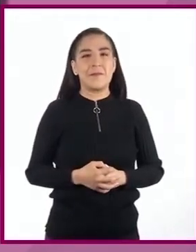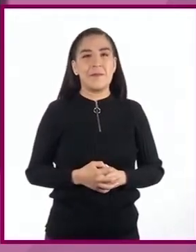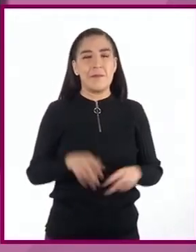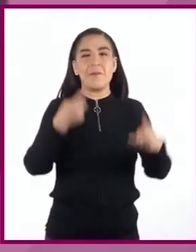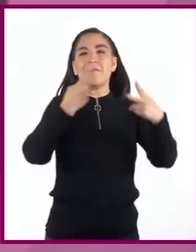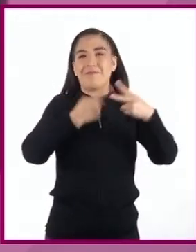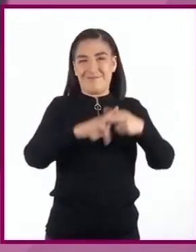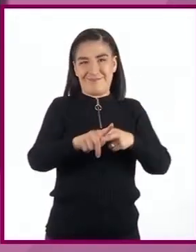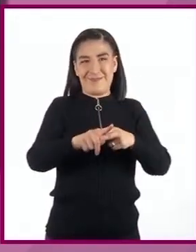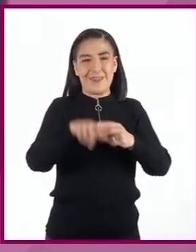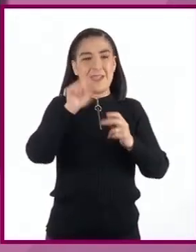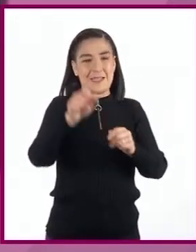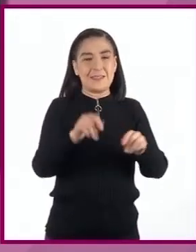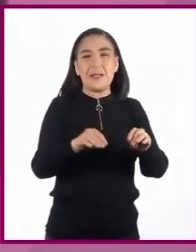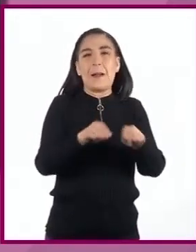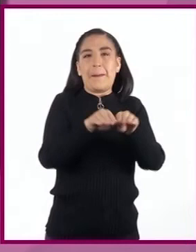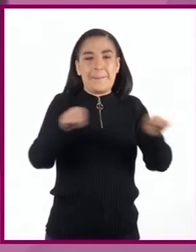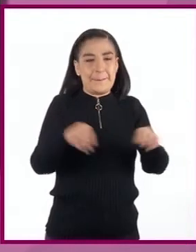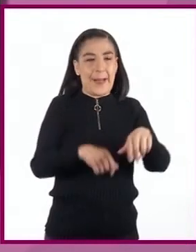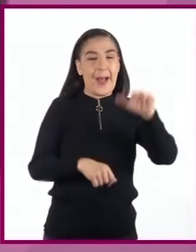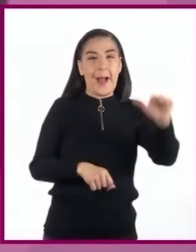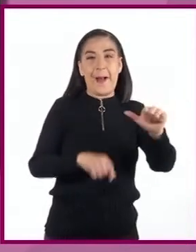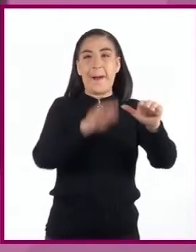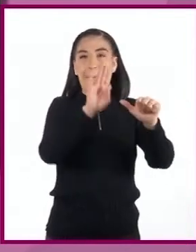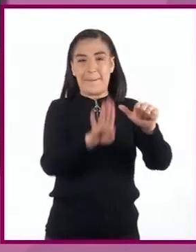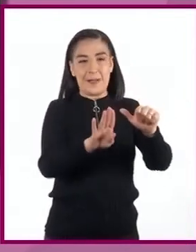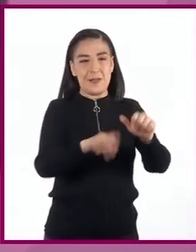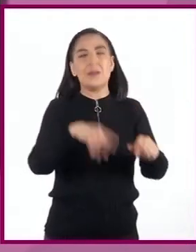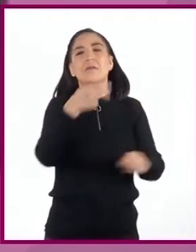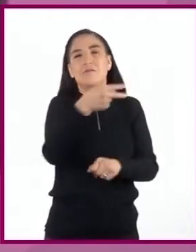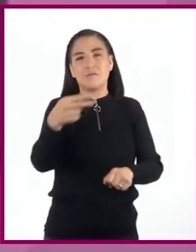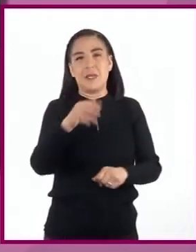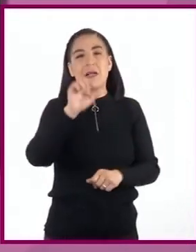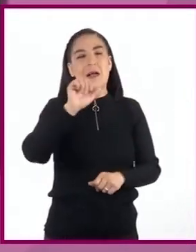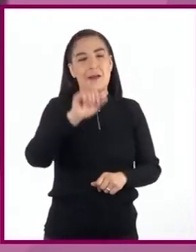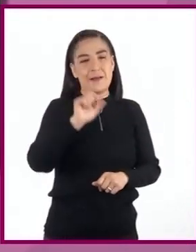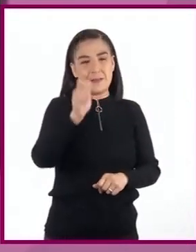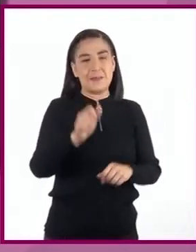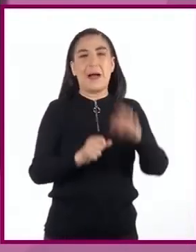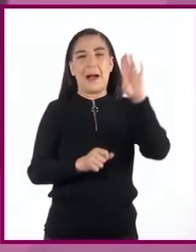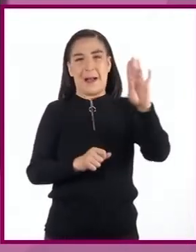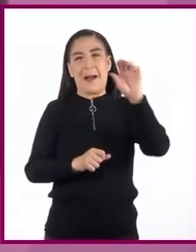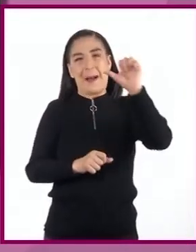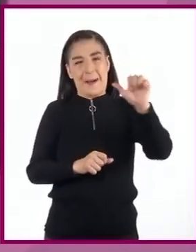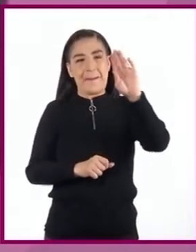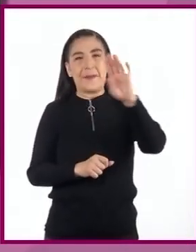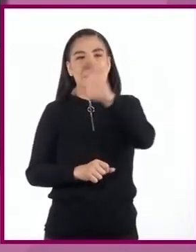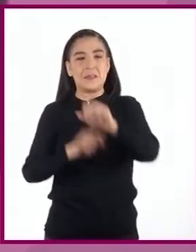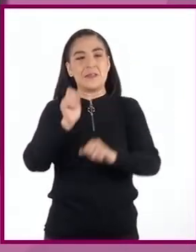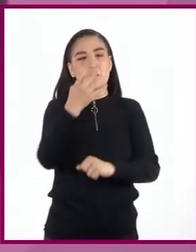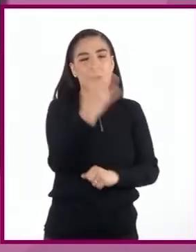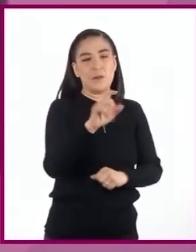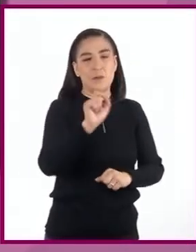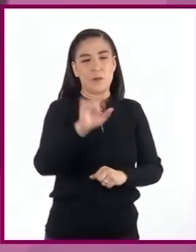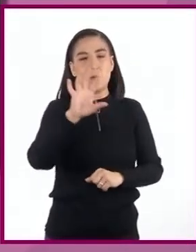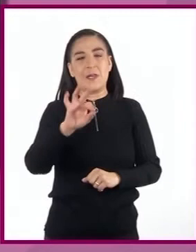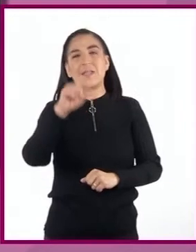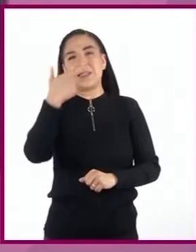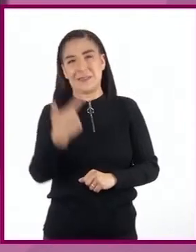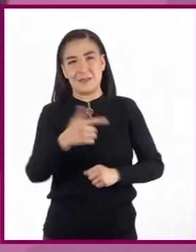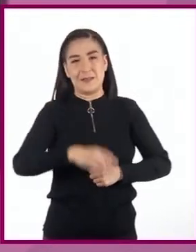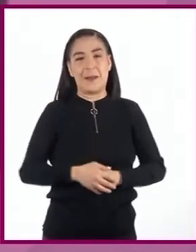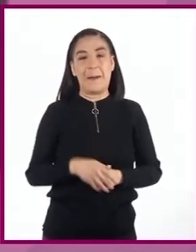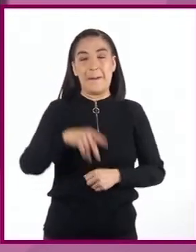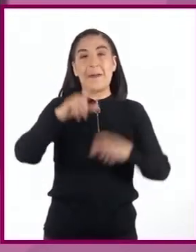Empecemos con la medida de la longitud del lado AB del triángulo ABC, que es de 4.47 centímetros. En el